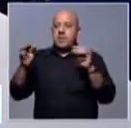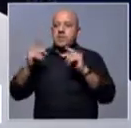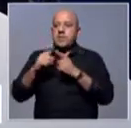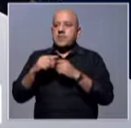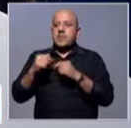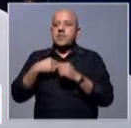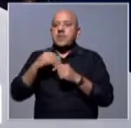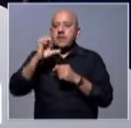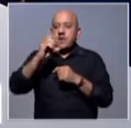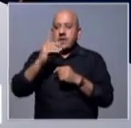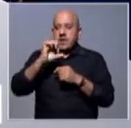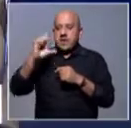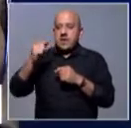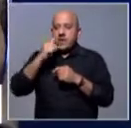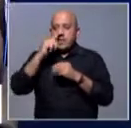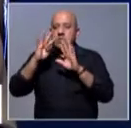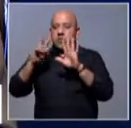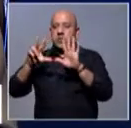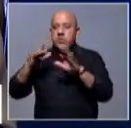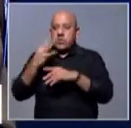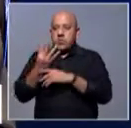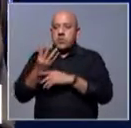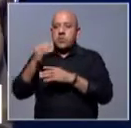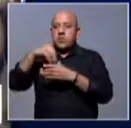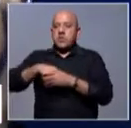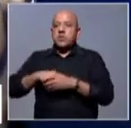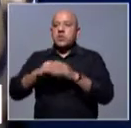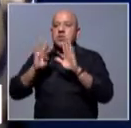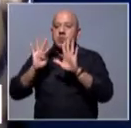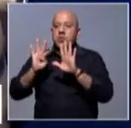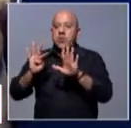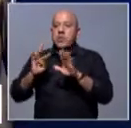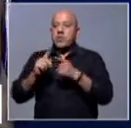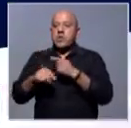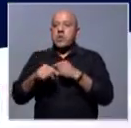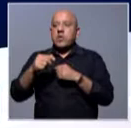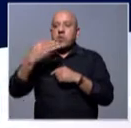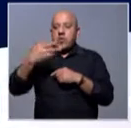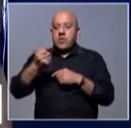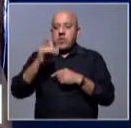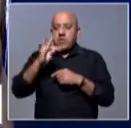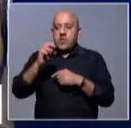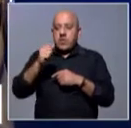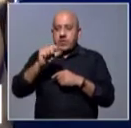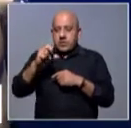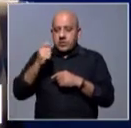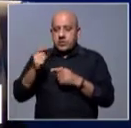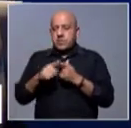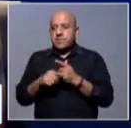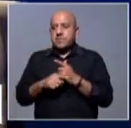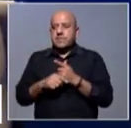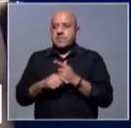como edil en el 84 por el frente amplio dentro de la lista 99 que lideraban el momento hubo batalla que lideraba hubo batalla